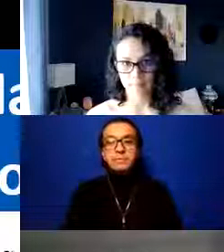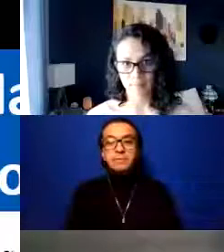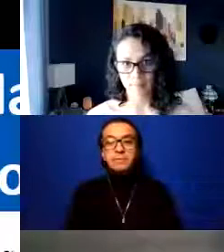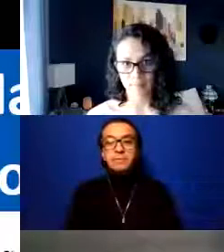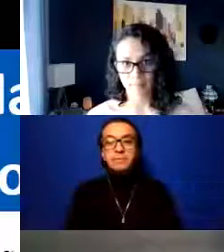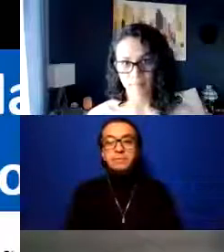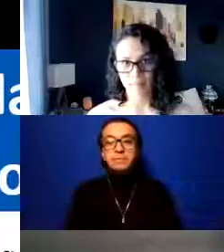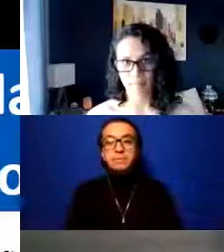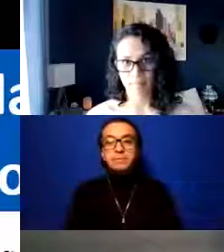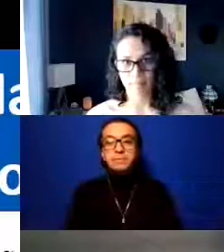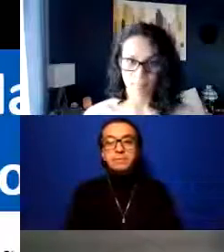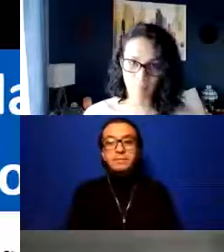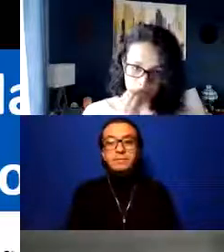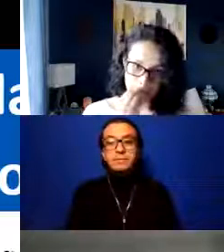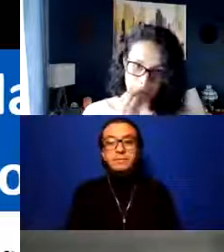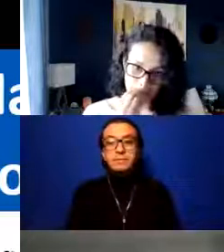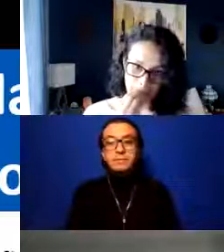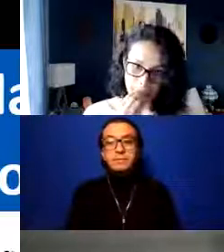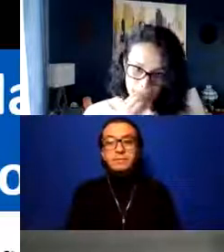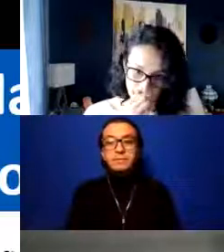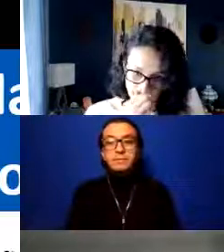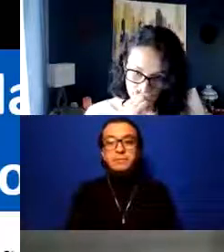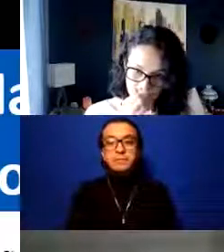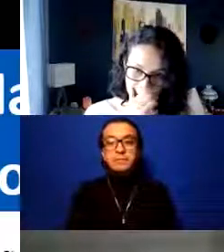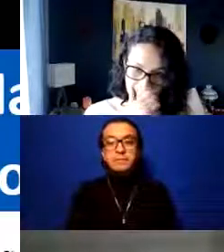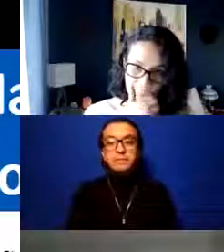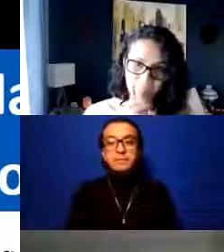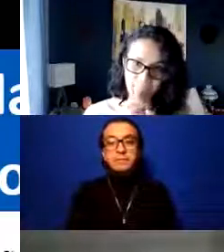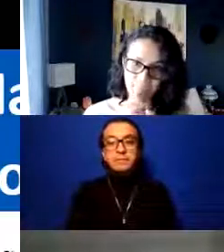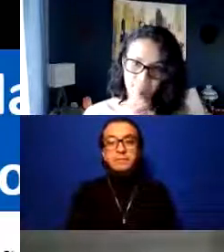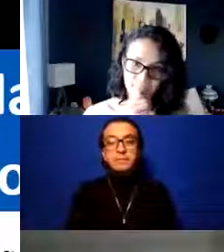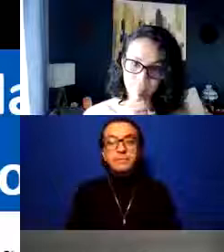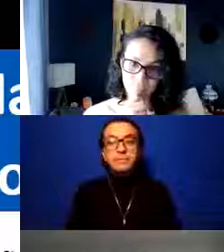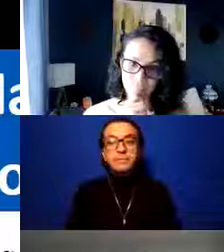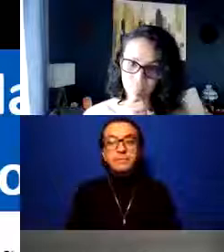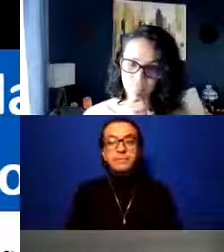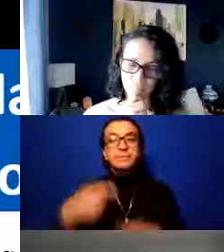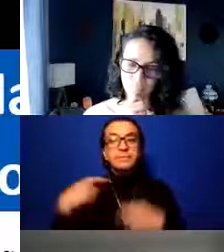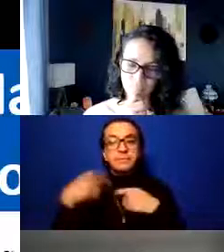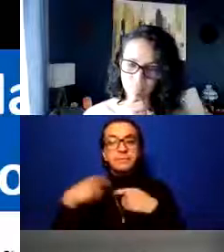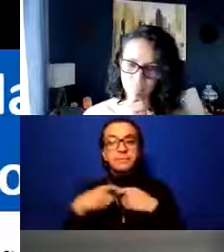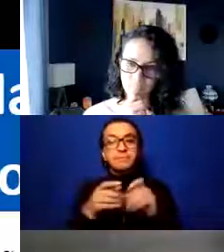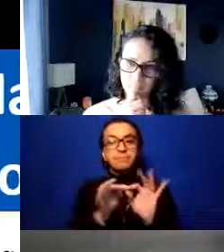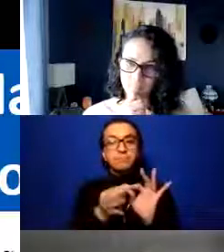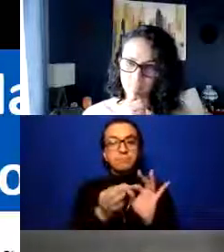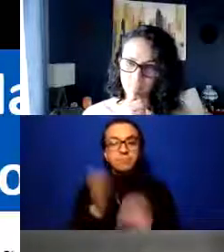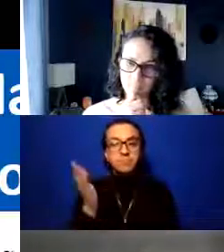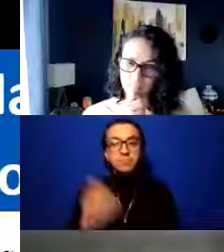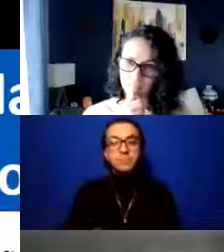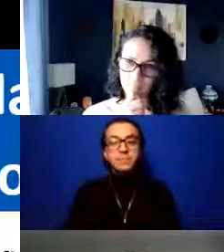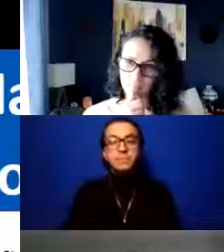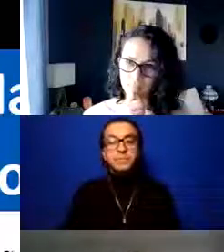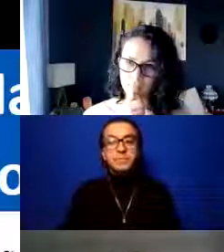a interpretación, por favor busque el icono de abajo que tiene el globo y va a seleccionar el idioma español. Parece